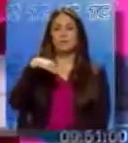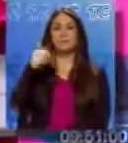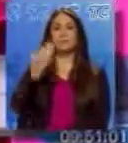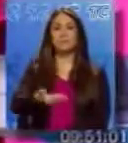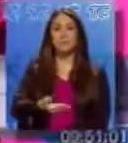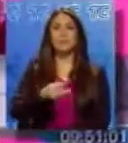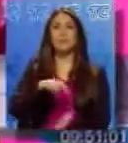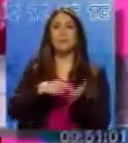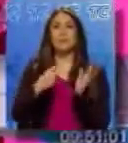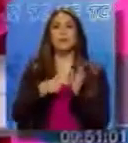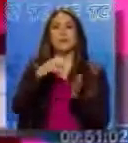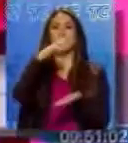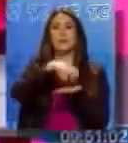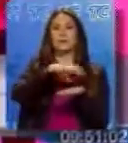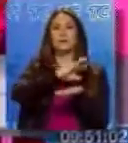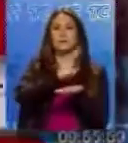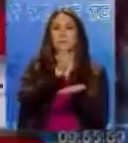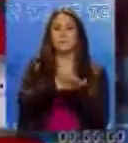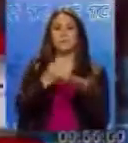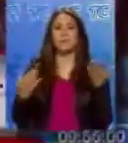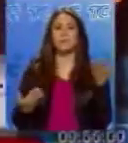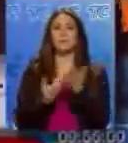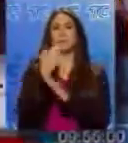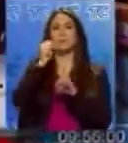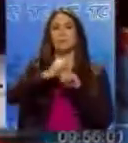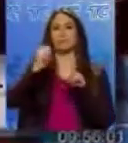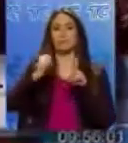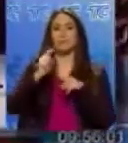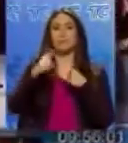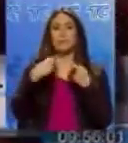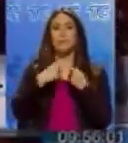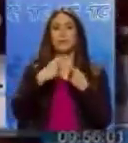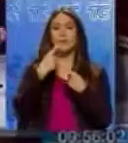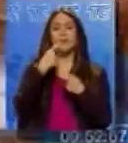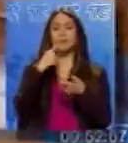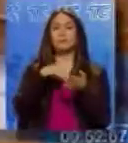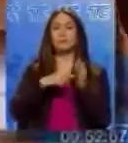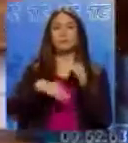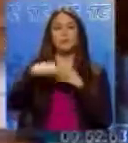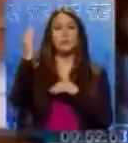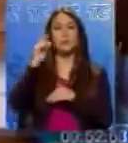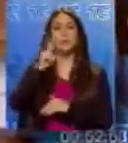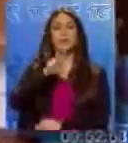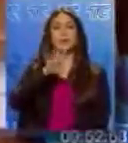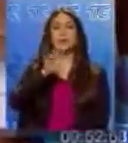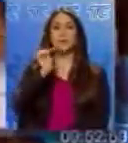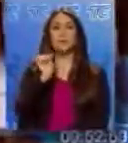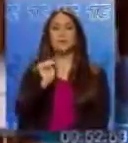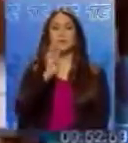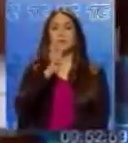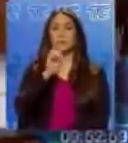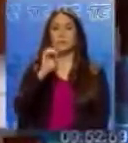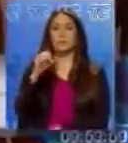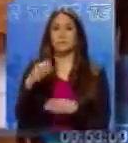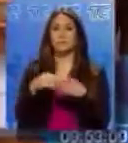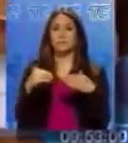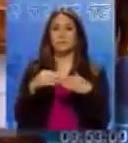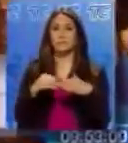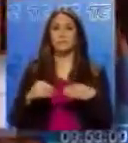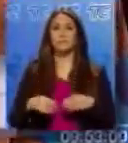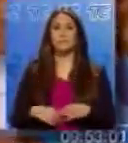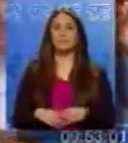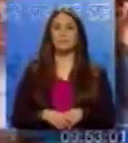próximos días enviará a la Asamblea Nacional un nuevo sistema impositivo para las herencias superiores a los $35,400. Esta